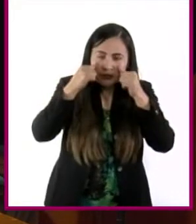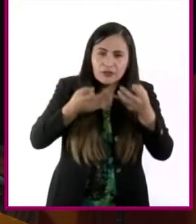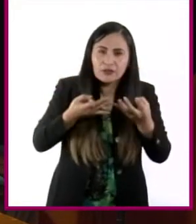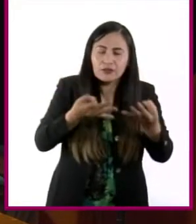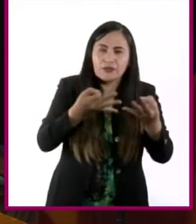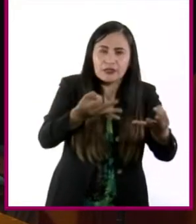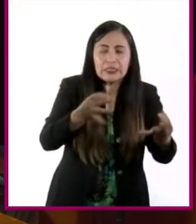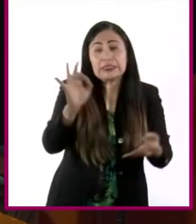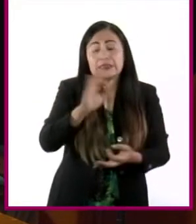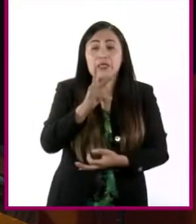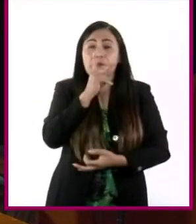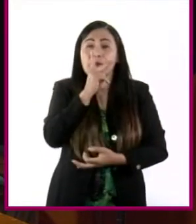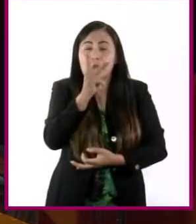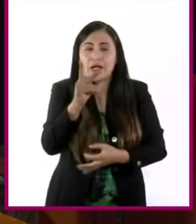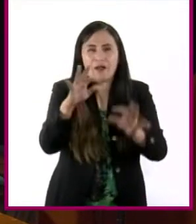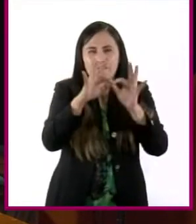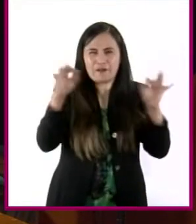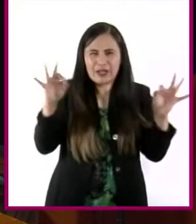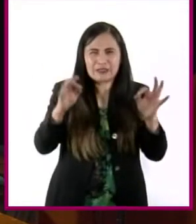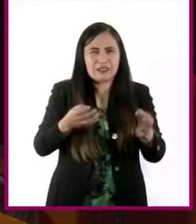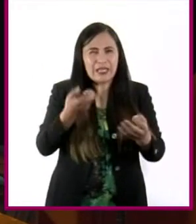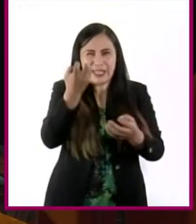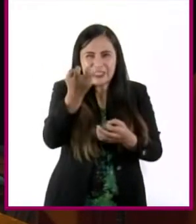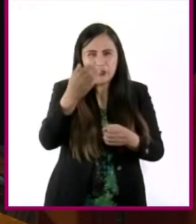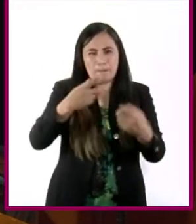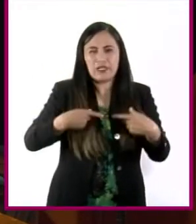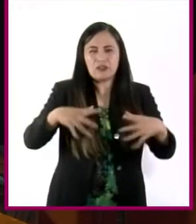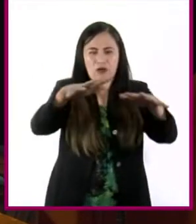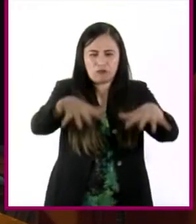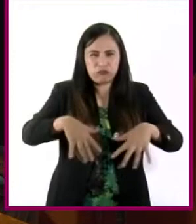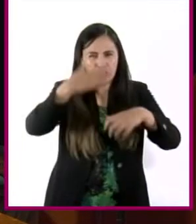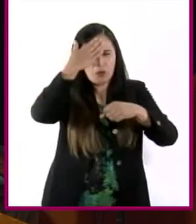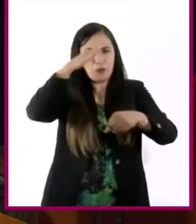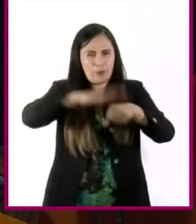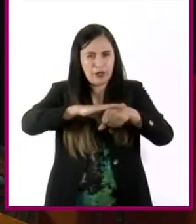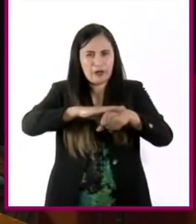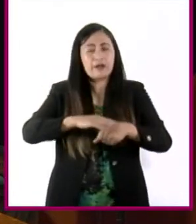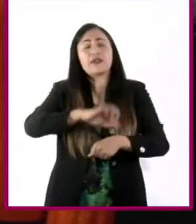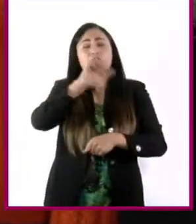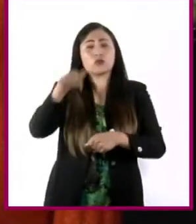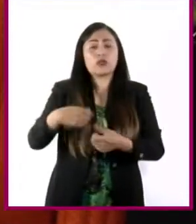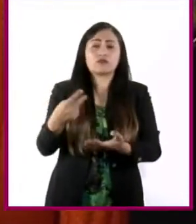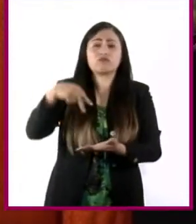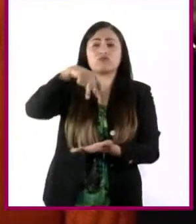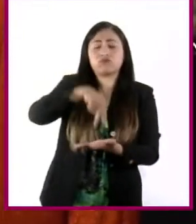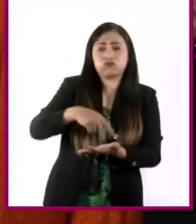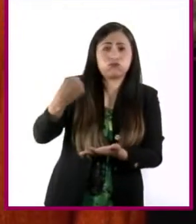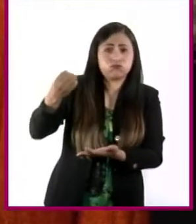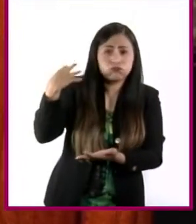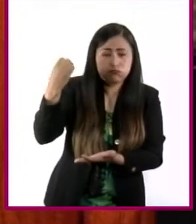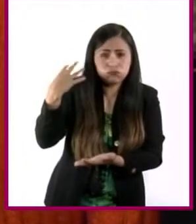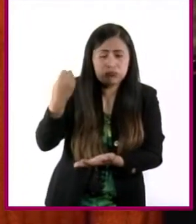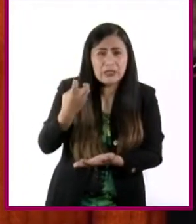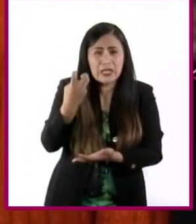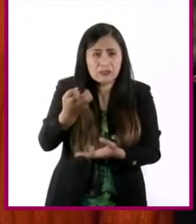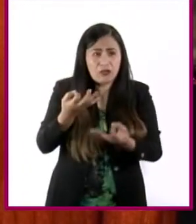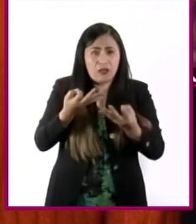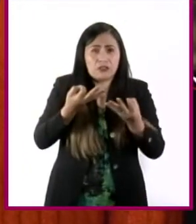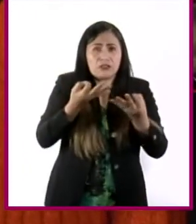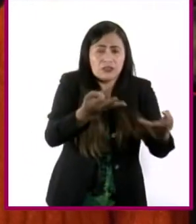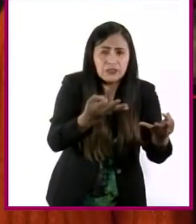en una frase corta y memorable que los oyentes se llevarán. En el caso de los discursos argumentativos, es conveniente que el gancho incluya